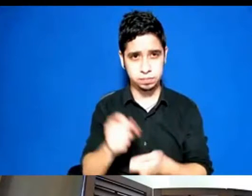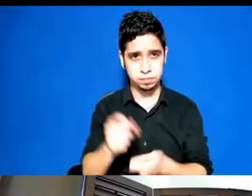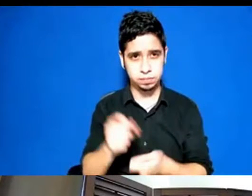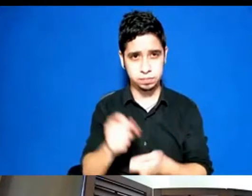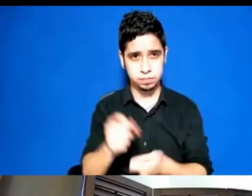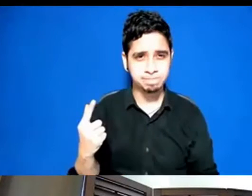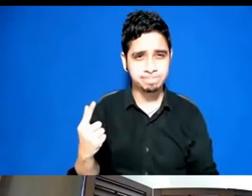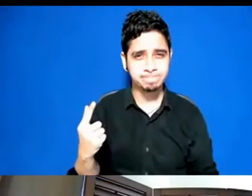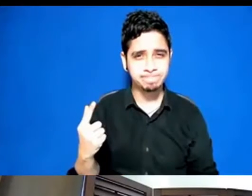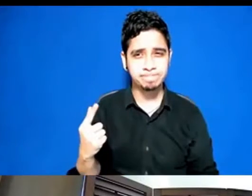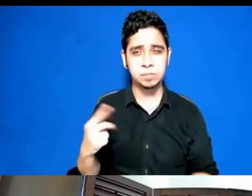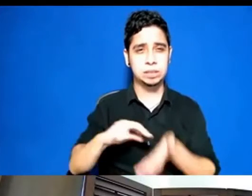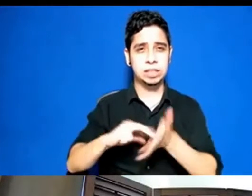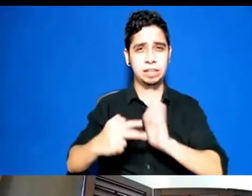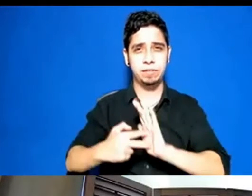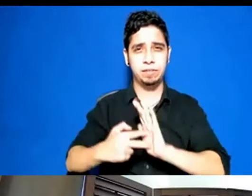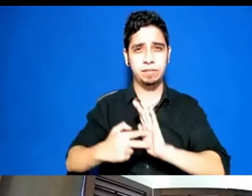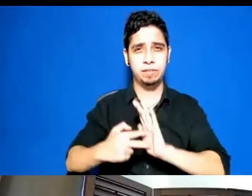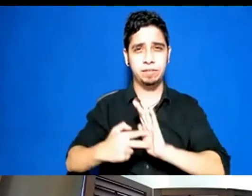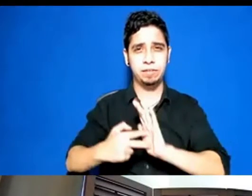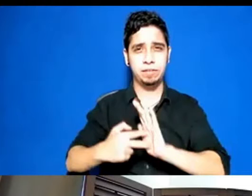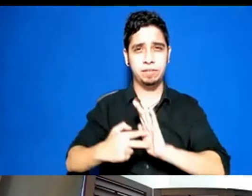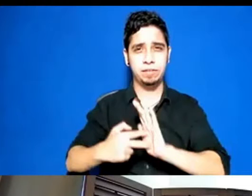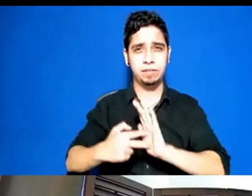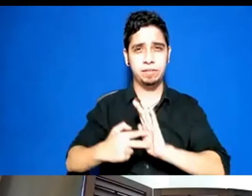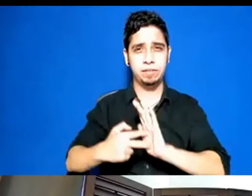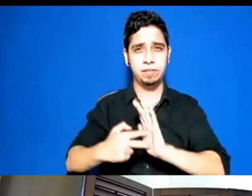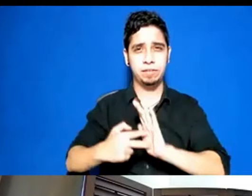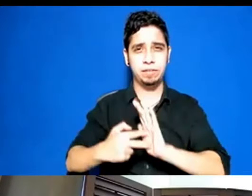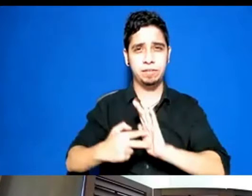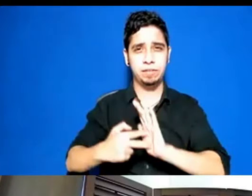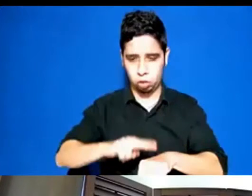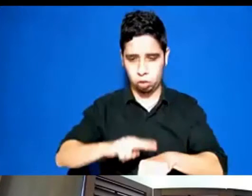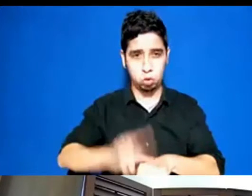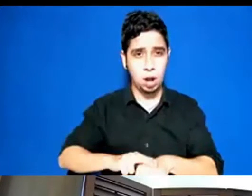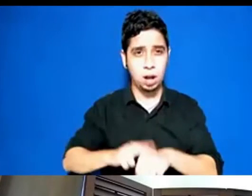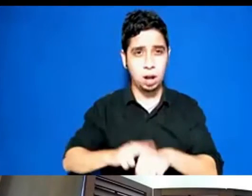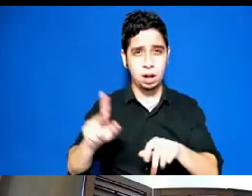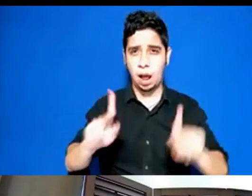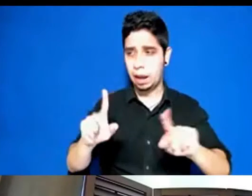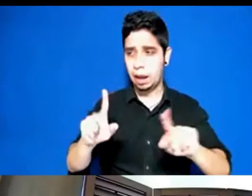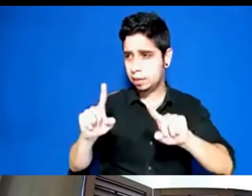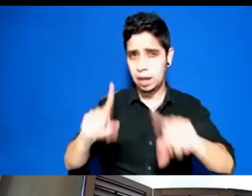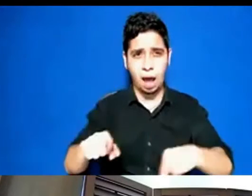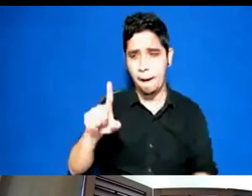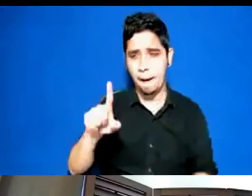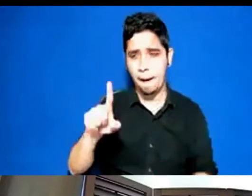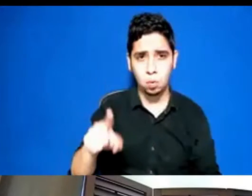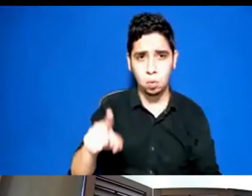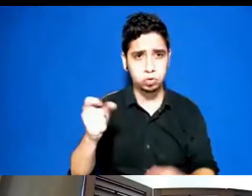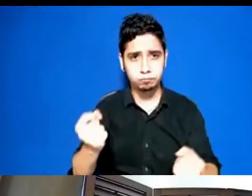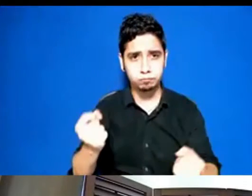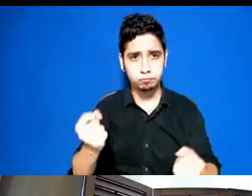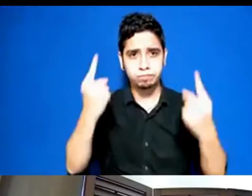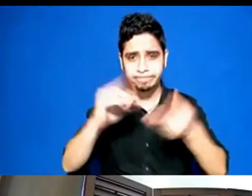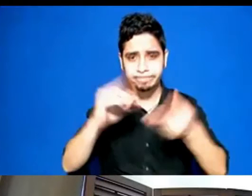esto es orgánico, porque la gente va, pregunta, entiende